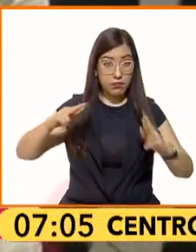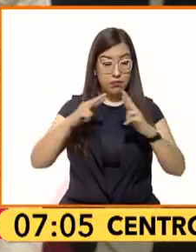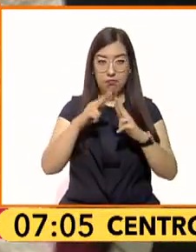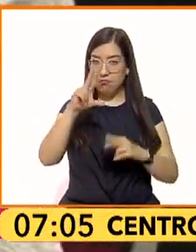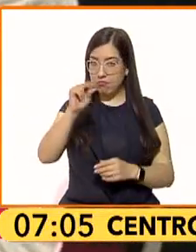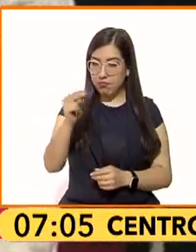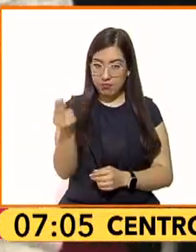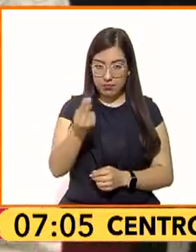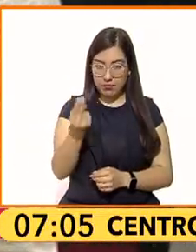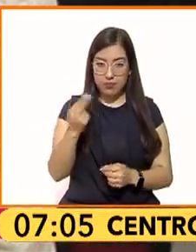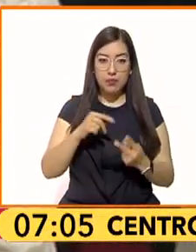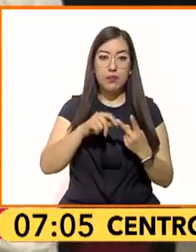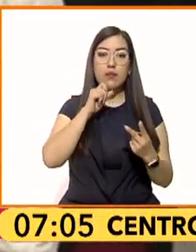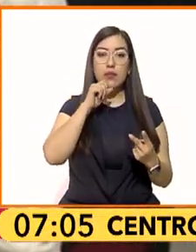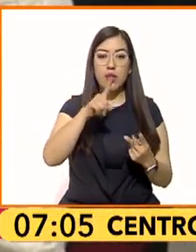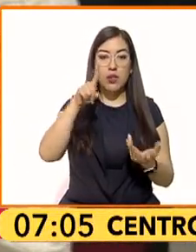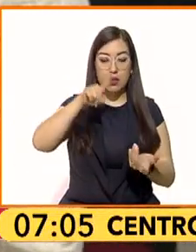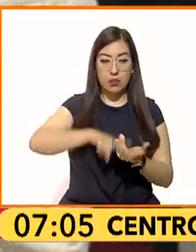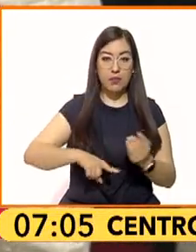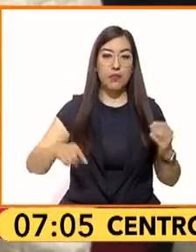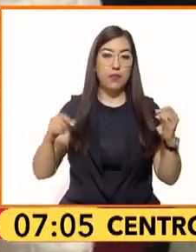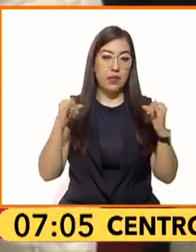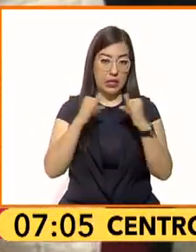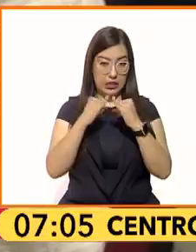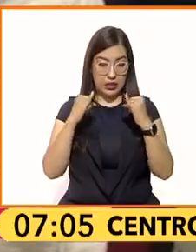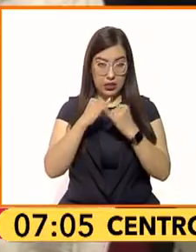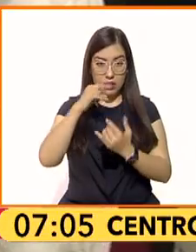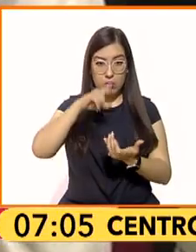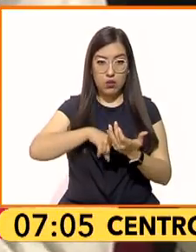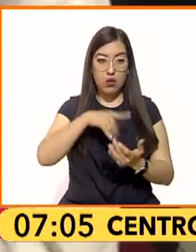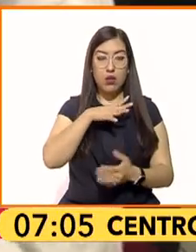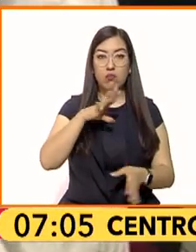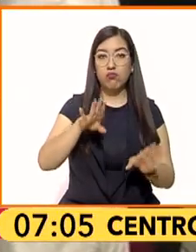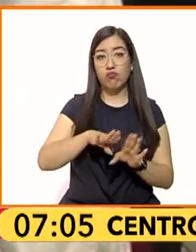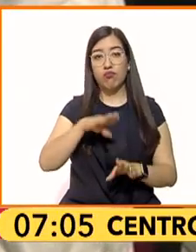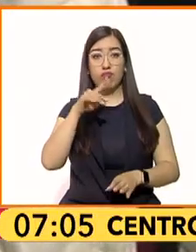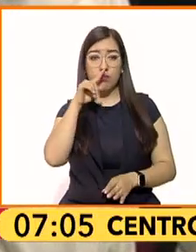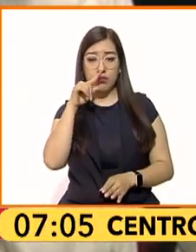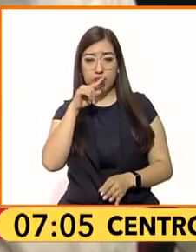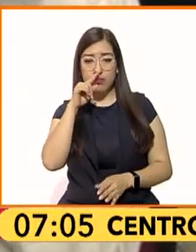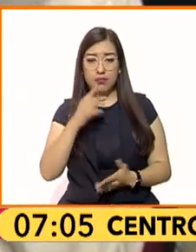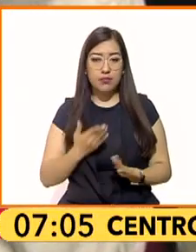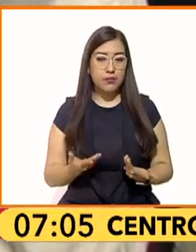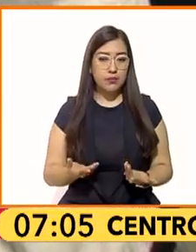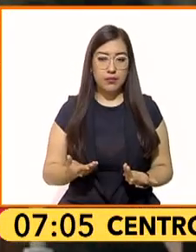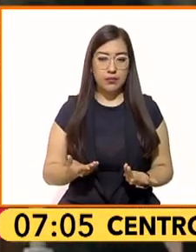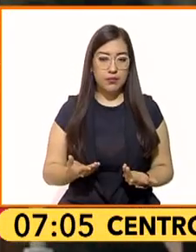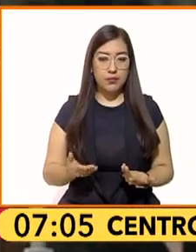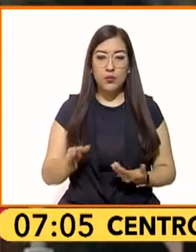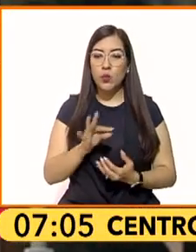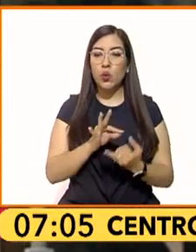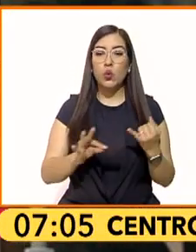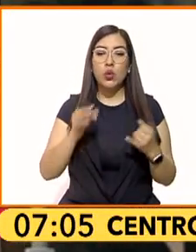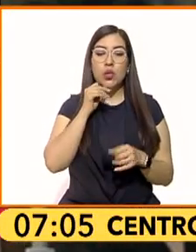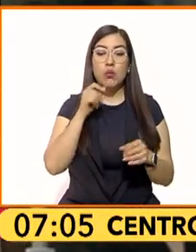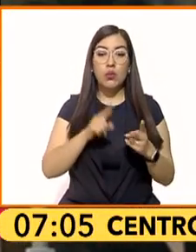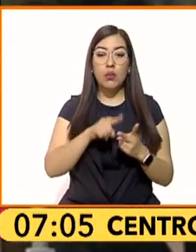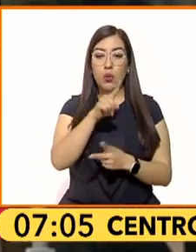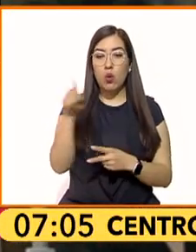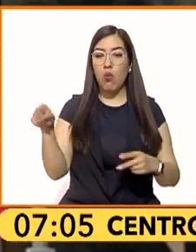3, soberbia institucional, tenían el dominio y el conocimiento de todo. Claro. Y por último,